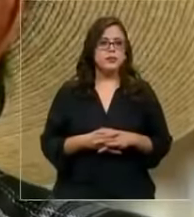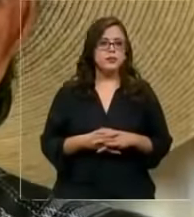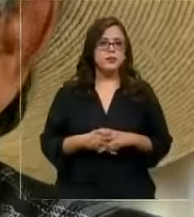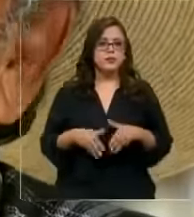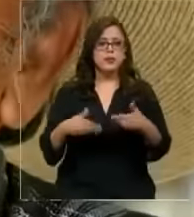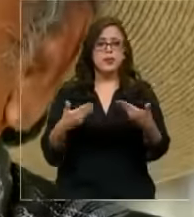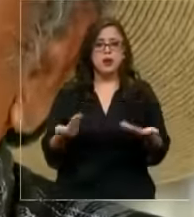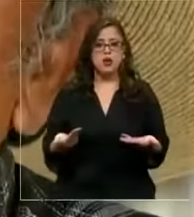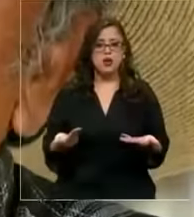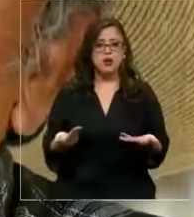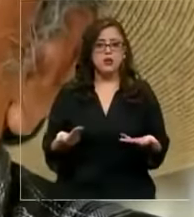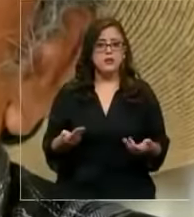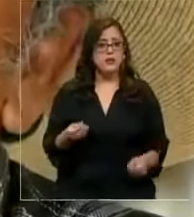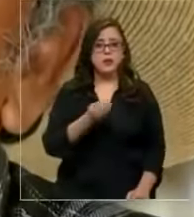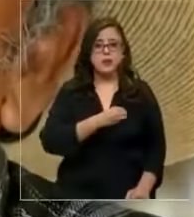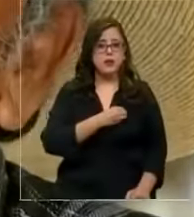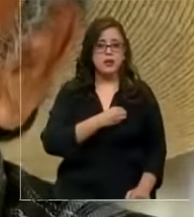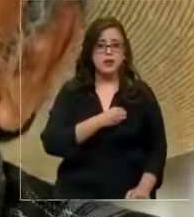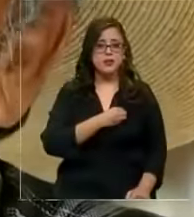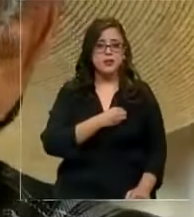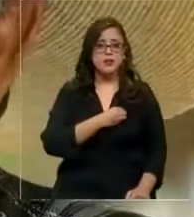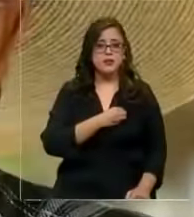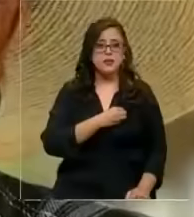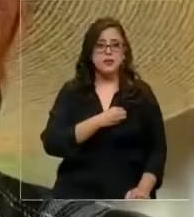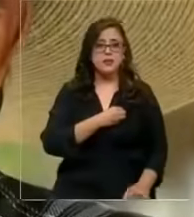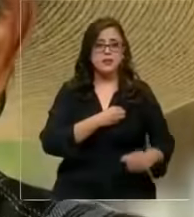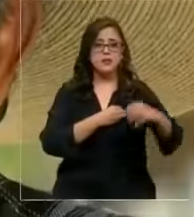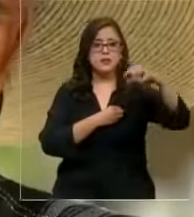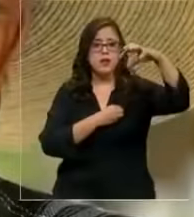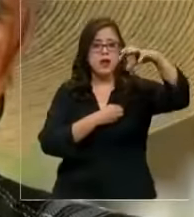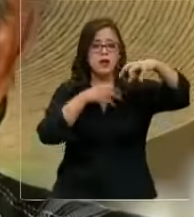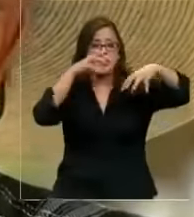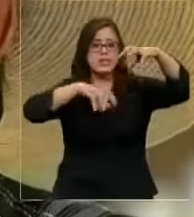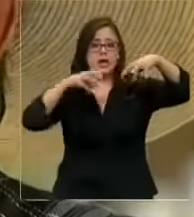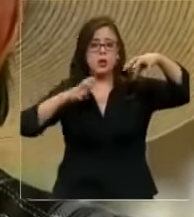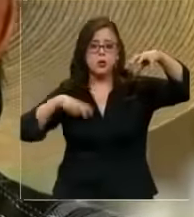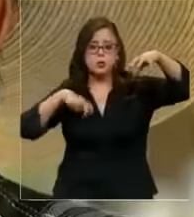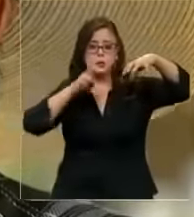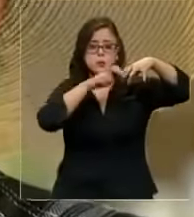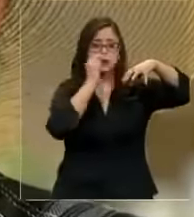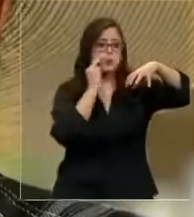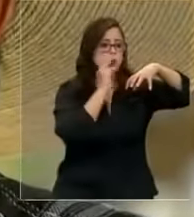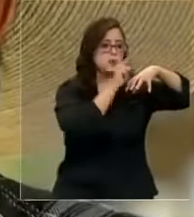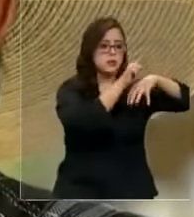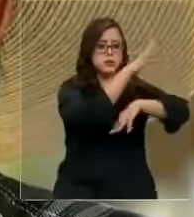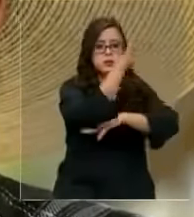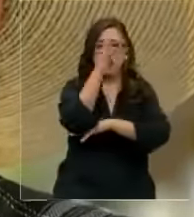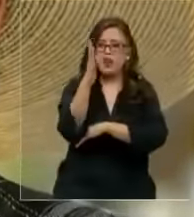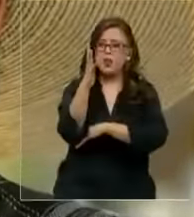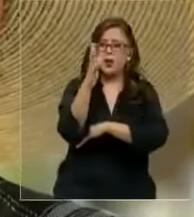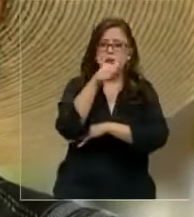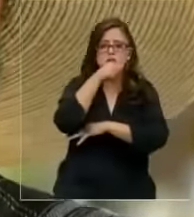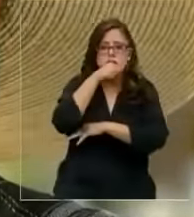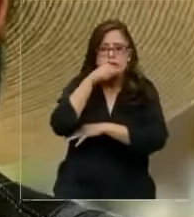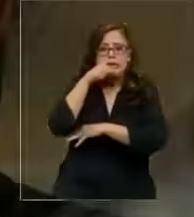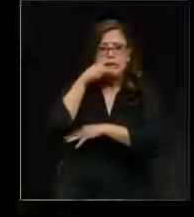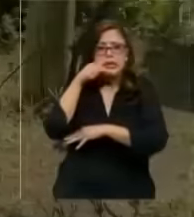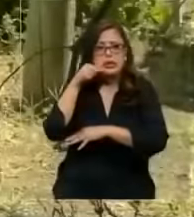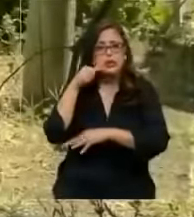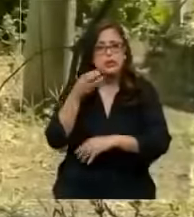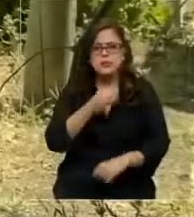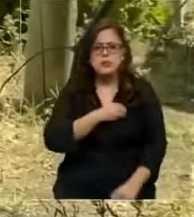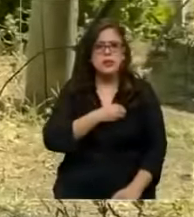Ahora es una pena, usted va para el cerro y ve los árboles muriendo. Da pena, da ganas de morirse ahí